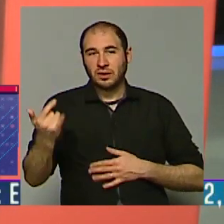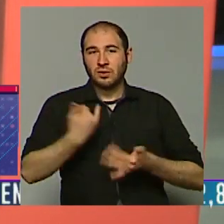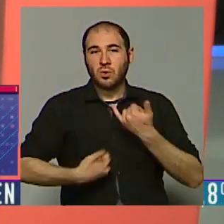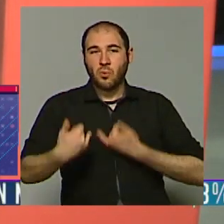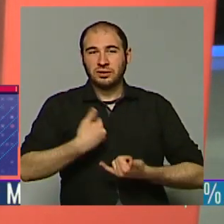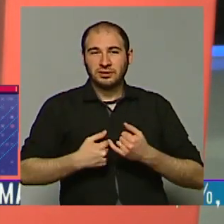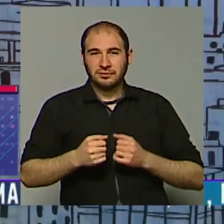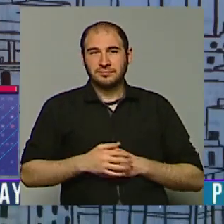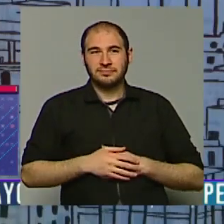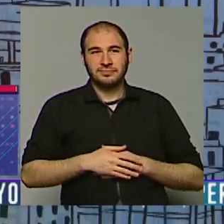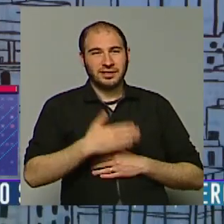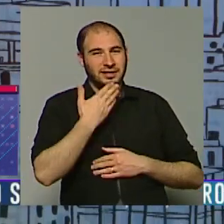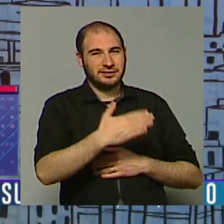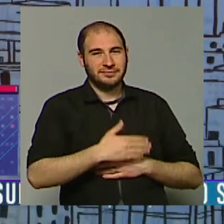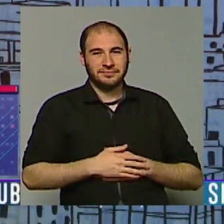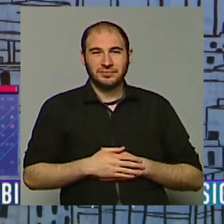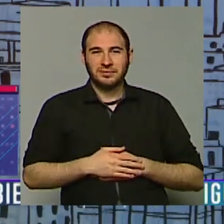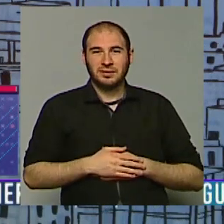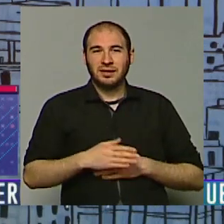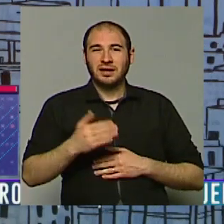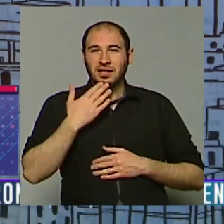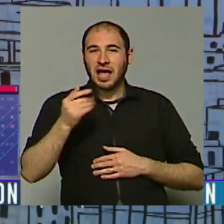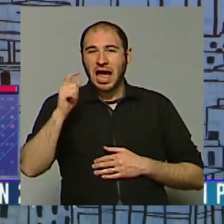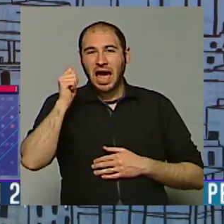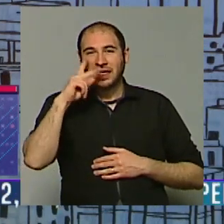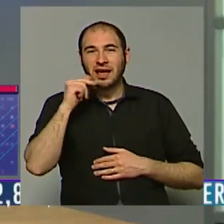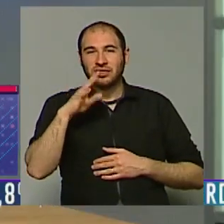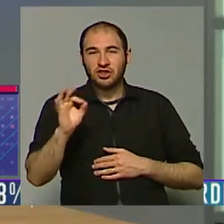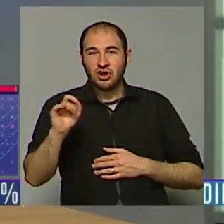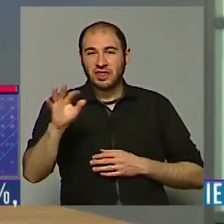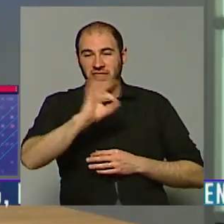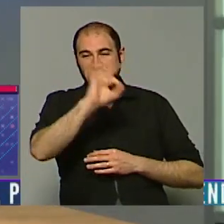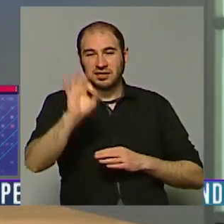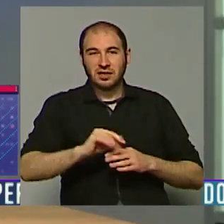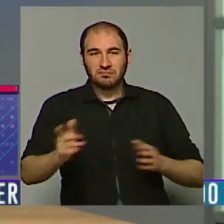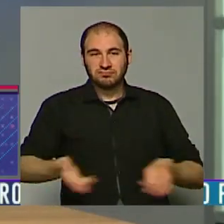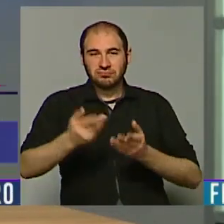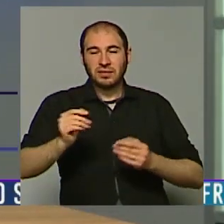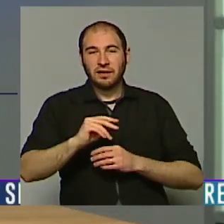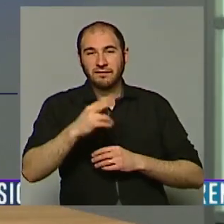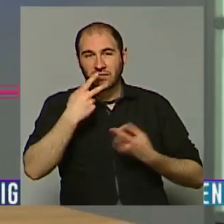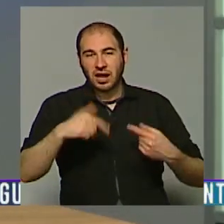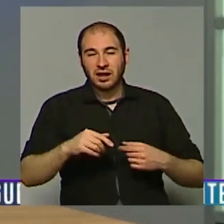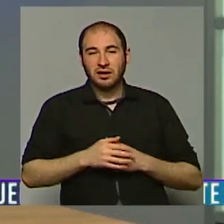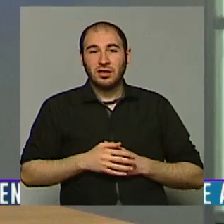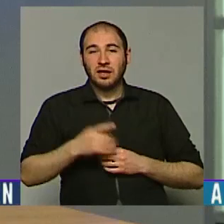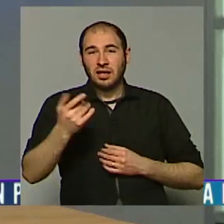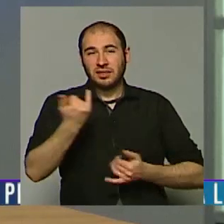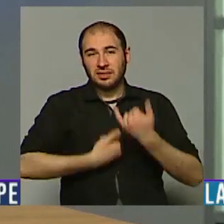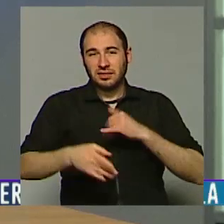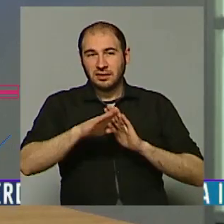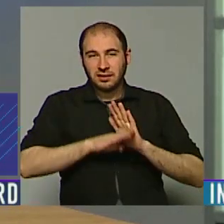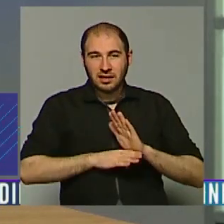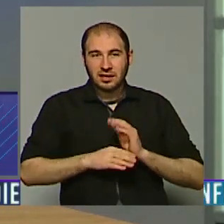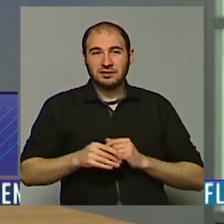contarnos un poco de esto, A de ustedes. este mundo. Gracias. Muchas gracias. Alejandro Prieto, diseñador y activista vegano, con nosotros para darnos detalles de